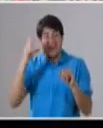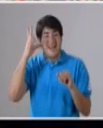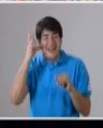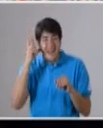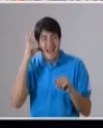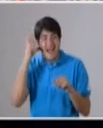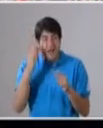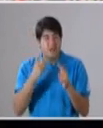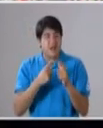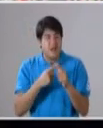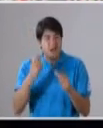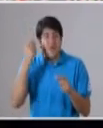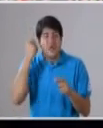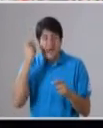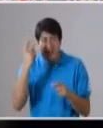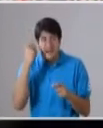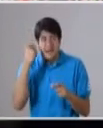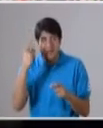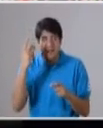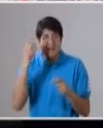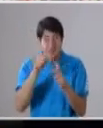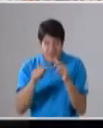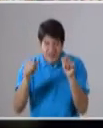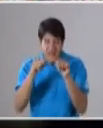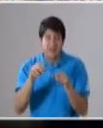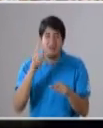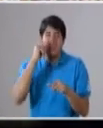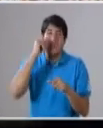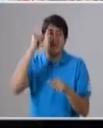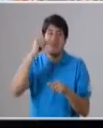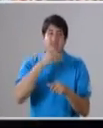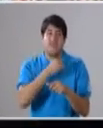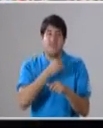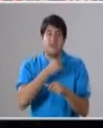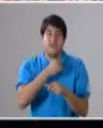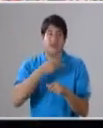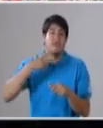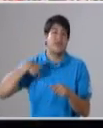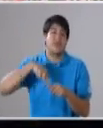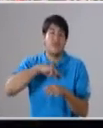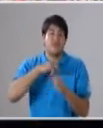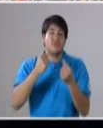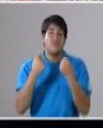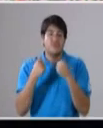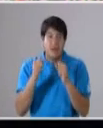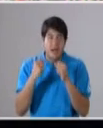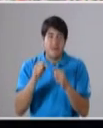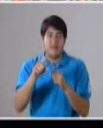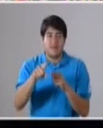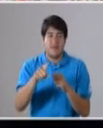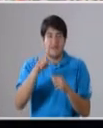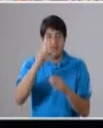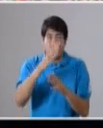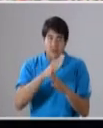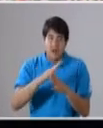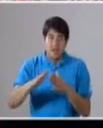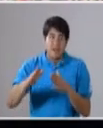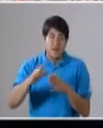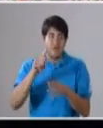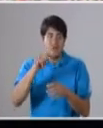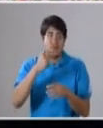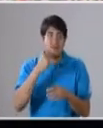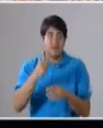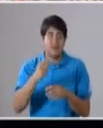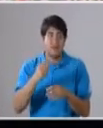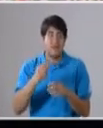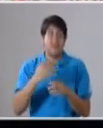y analicemos lo que el Señor en realidad quiere que nosotros hagamos. Y esto entra en parte de lo que usted nos hablaba del agradar a